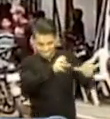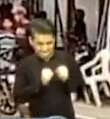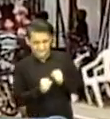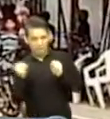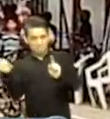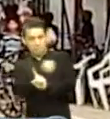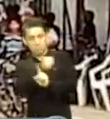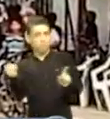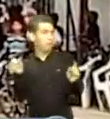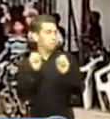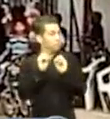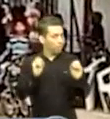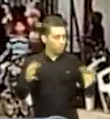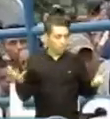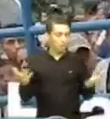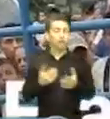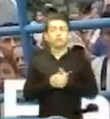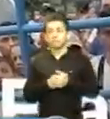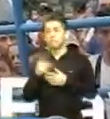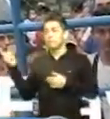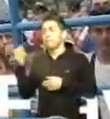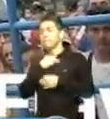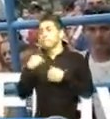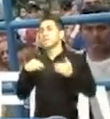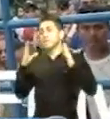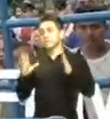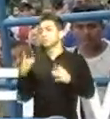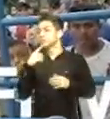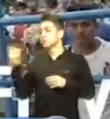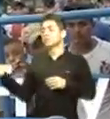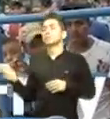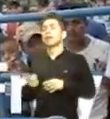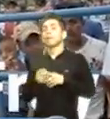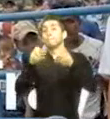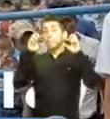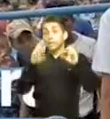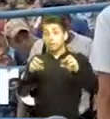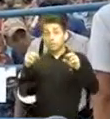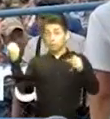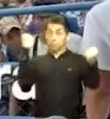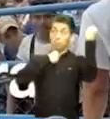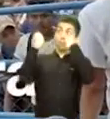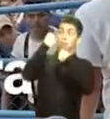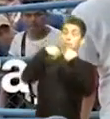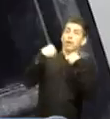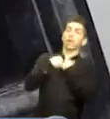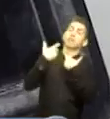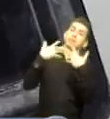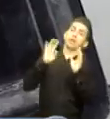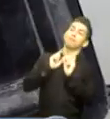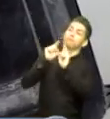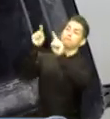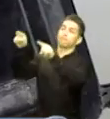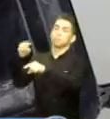mismos vacunadores fueron quienes presentaron las denuncias de carácter penal ante el Ministerio Público por las agresiones que